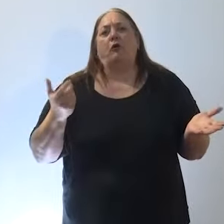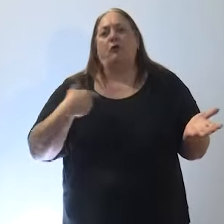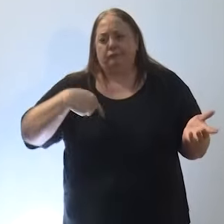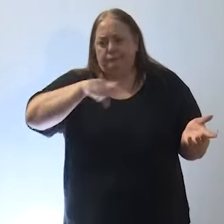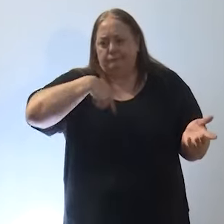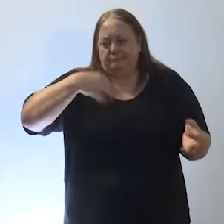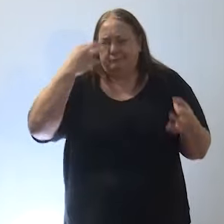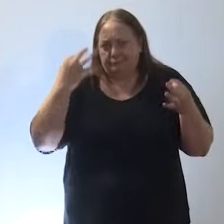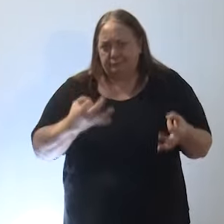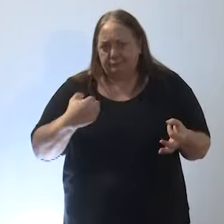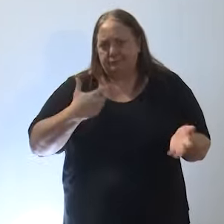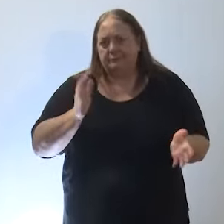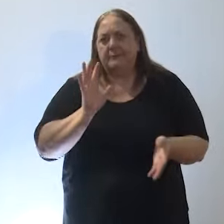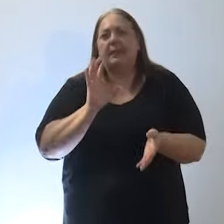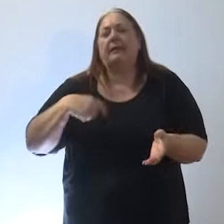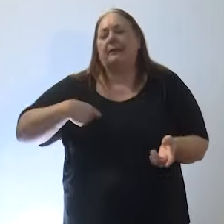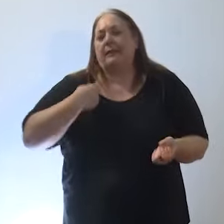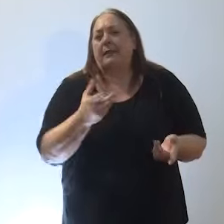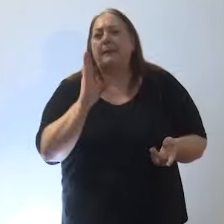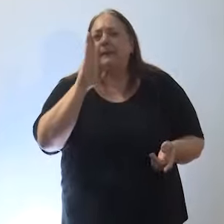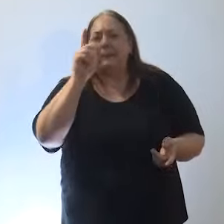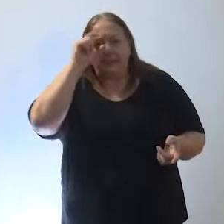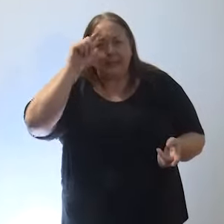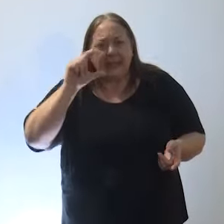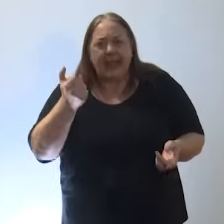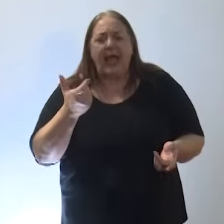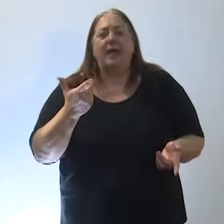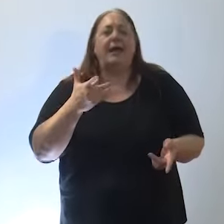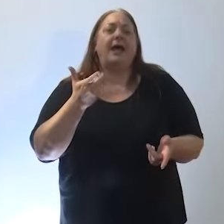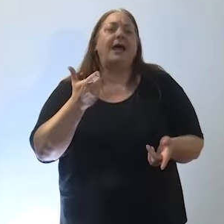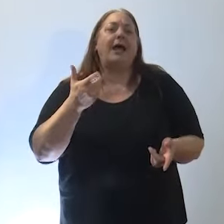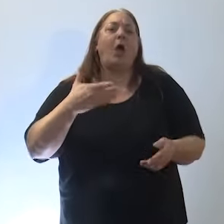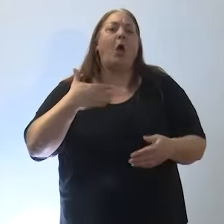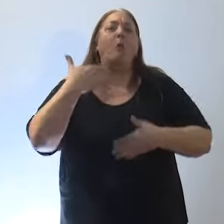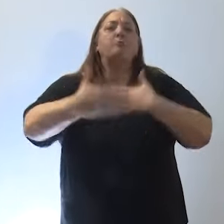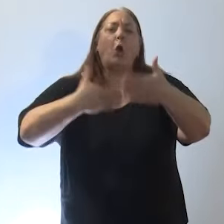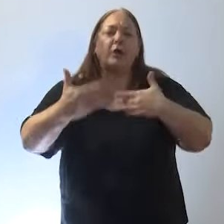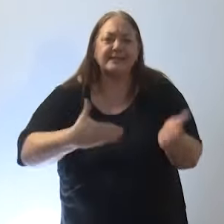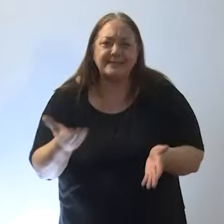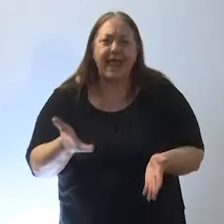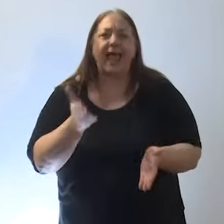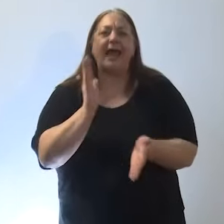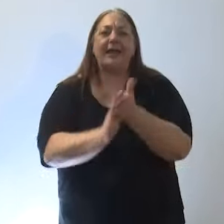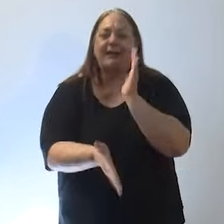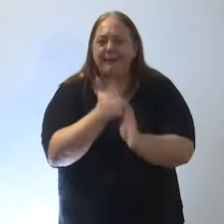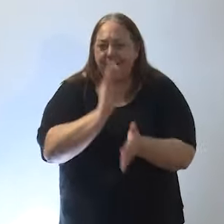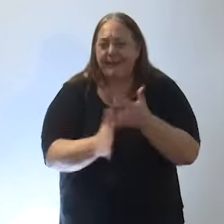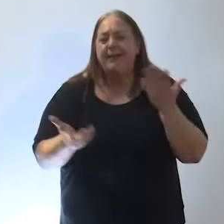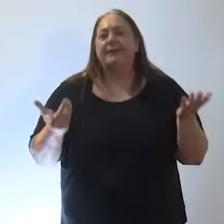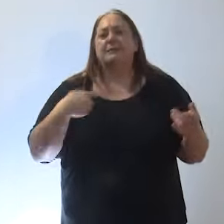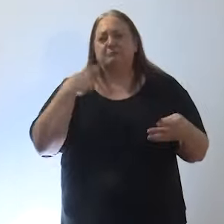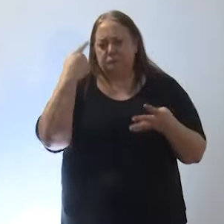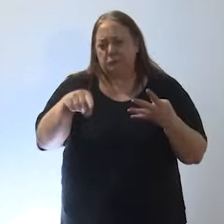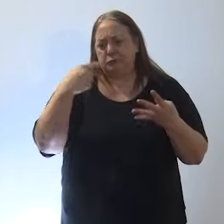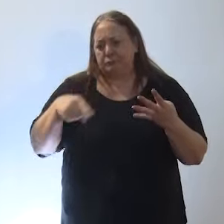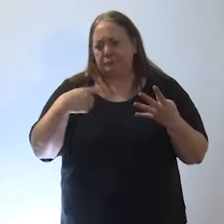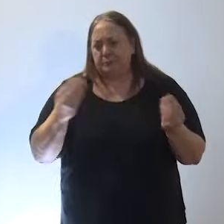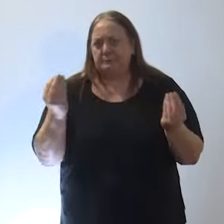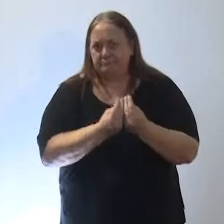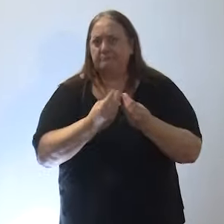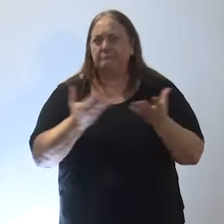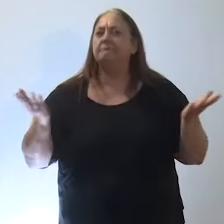las becas progresar la bec del bicentenario El plan conectar igualdad este cosas que tien que ver me parece a mí con